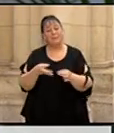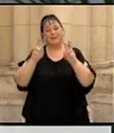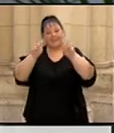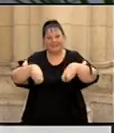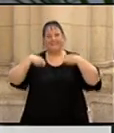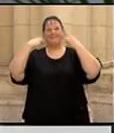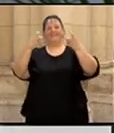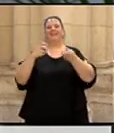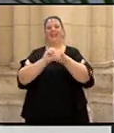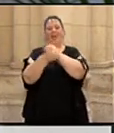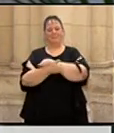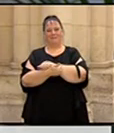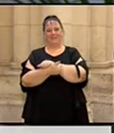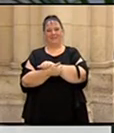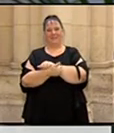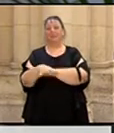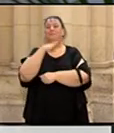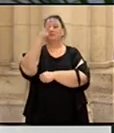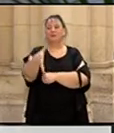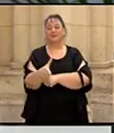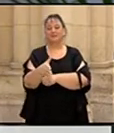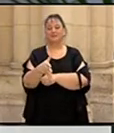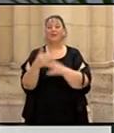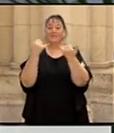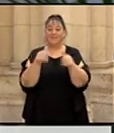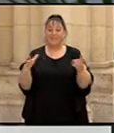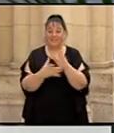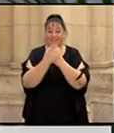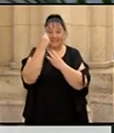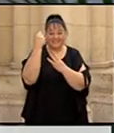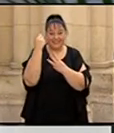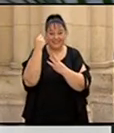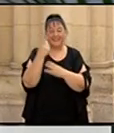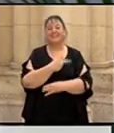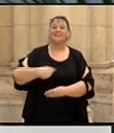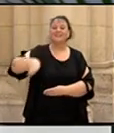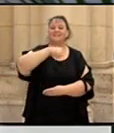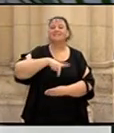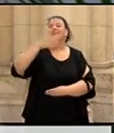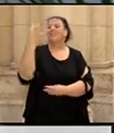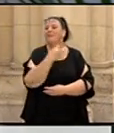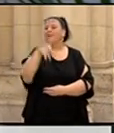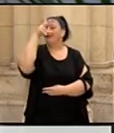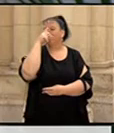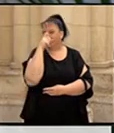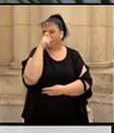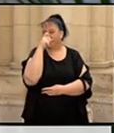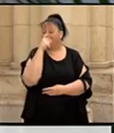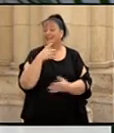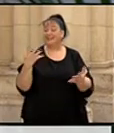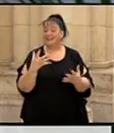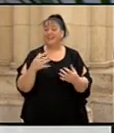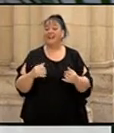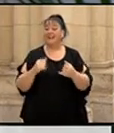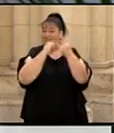transforma. Por eso, en esta fiesta, tenemos que recordar que